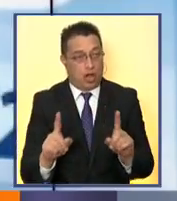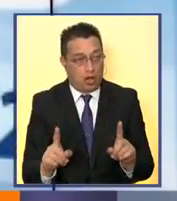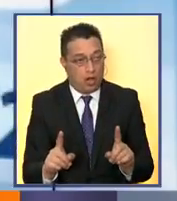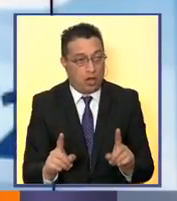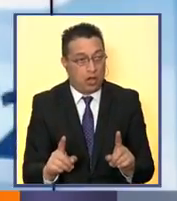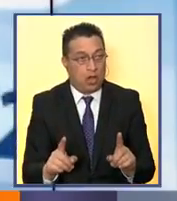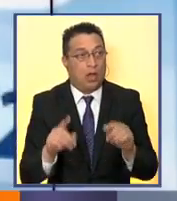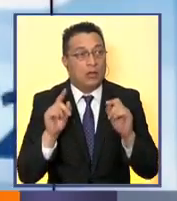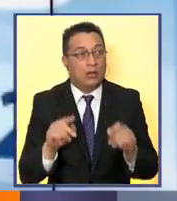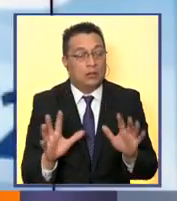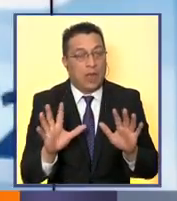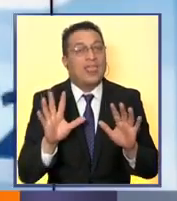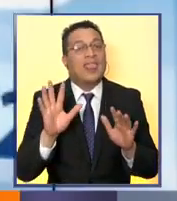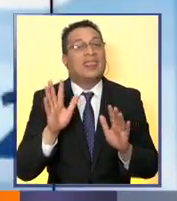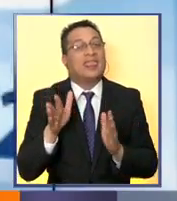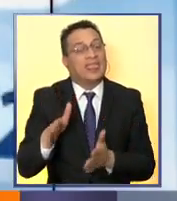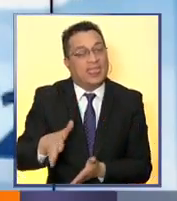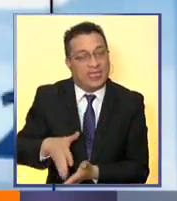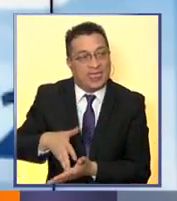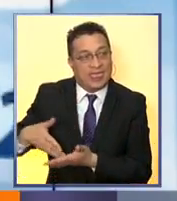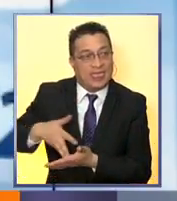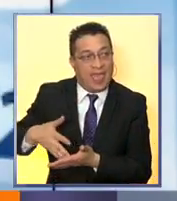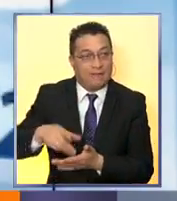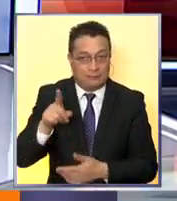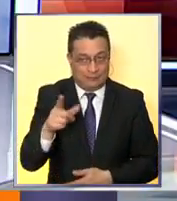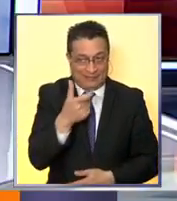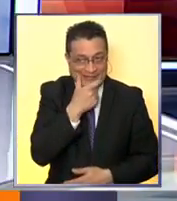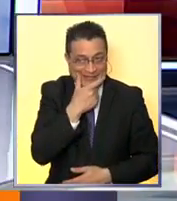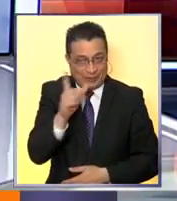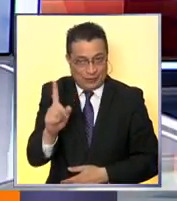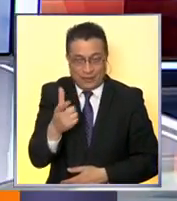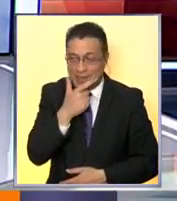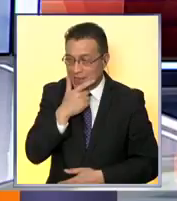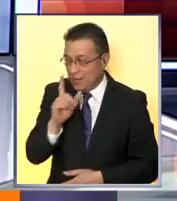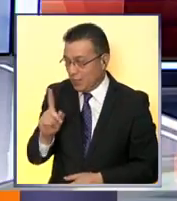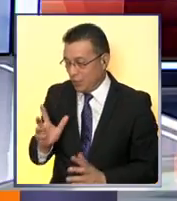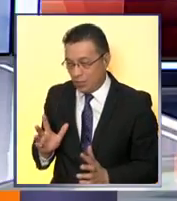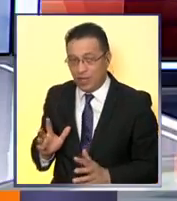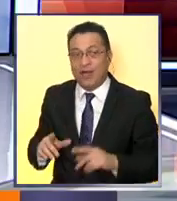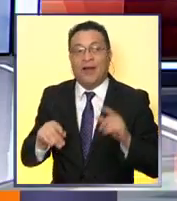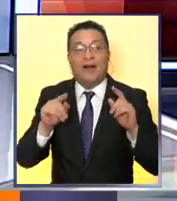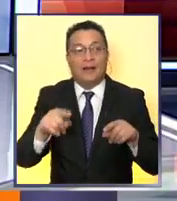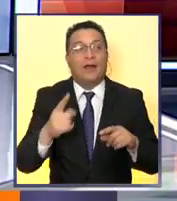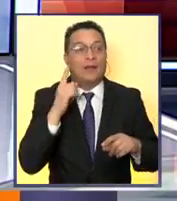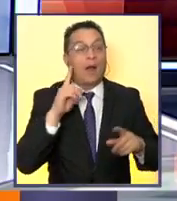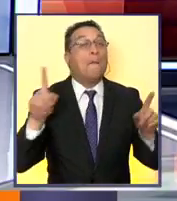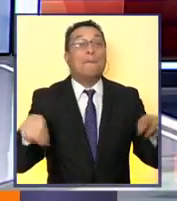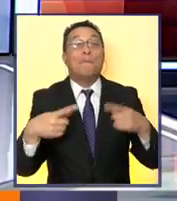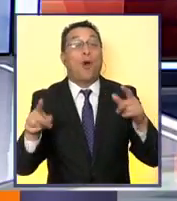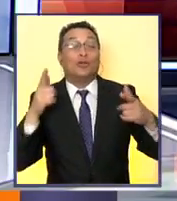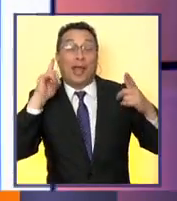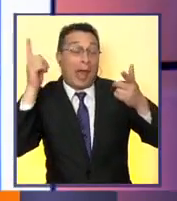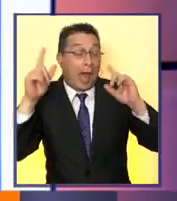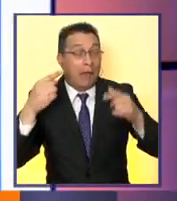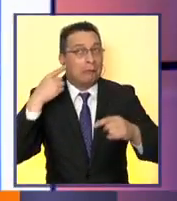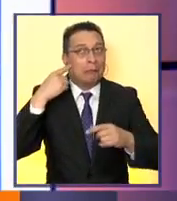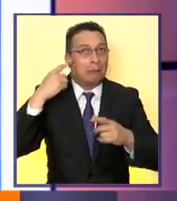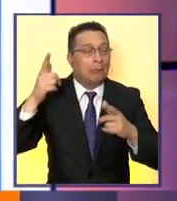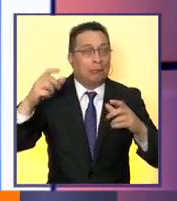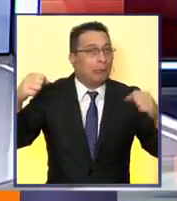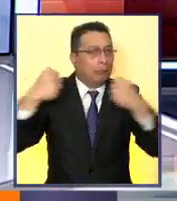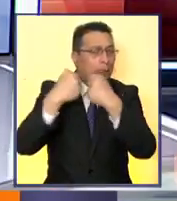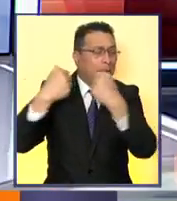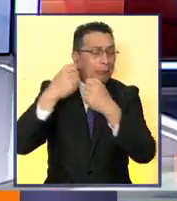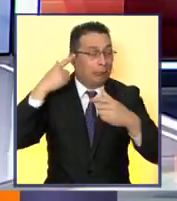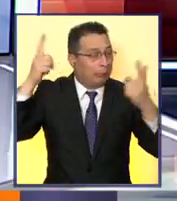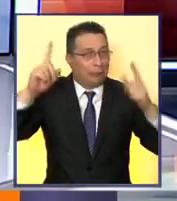condición de características débiles. No te ríes, Ramón, te estás riendo. No, es que con la música no se van a escuchar los truenos, no te preocupes. Entre cueca y cueca no se van a escuchar. Tienes razón. Ya. El